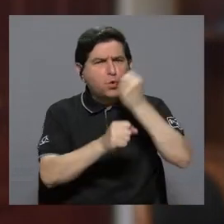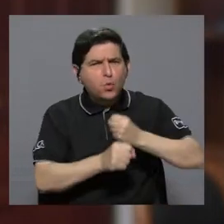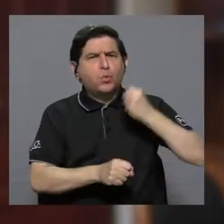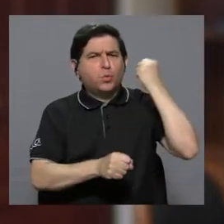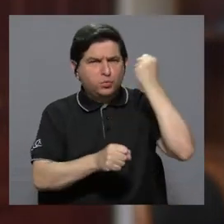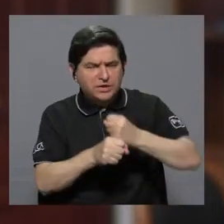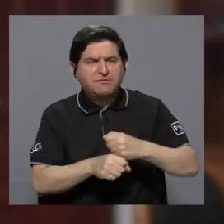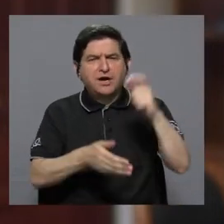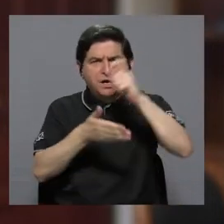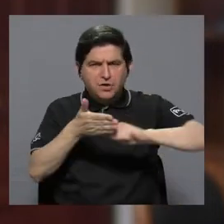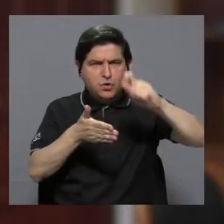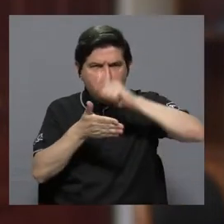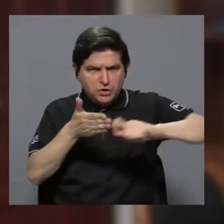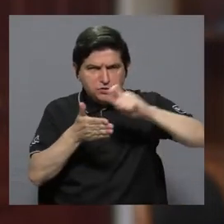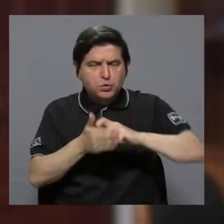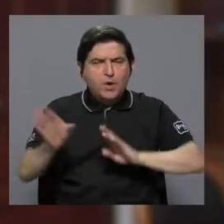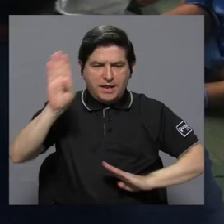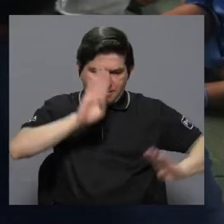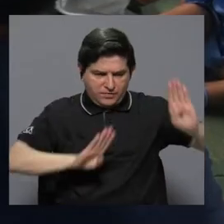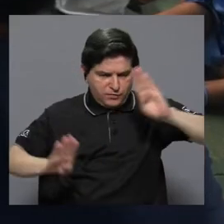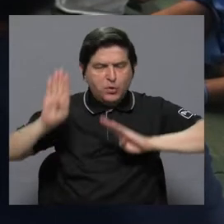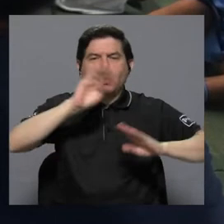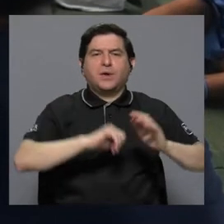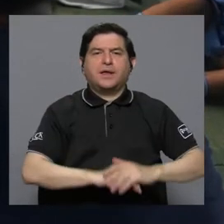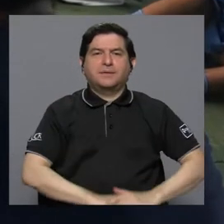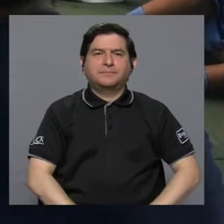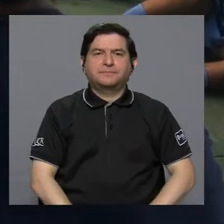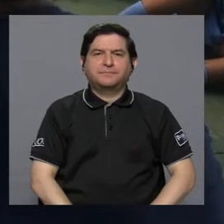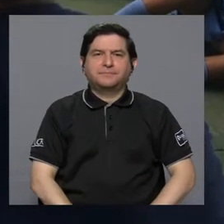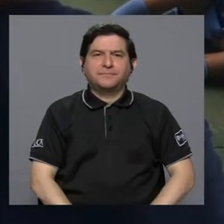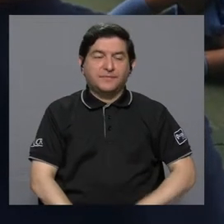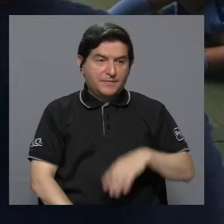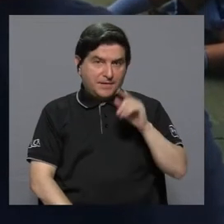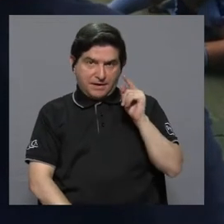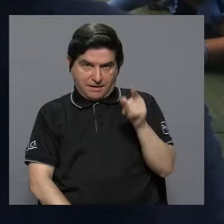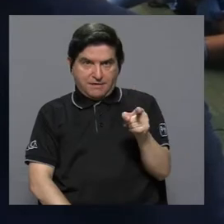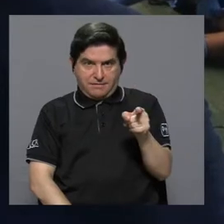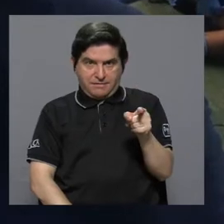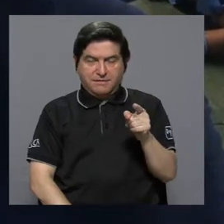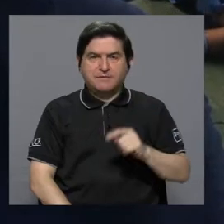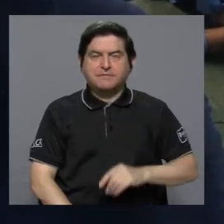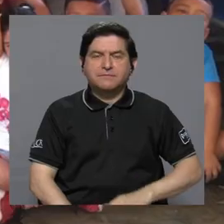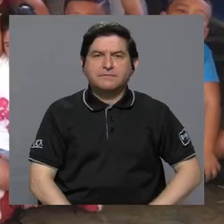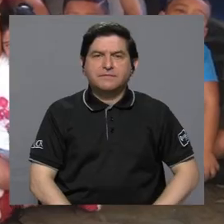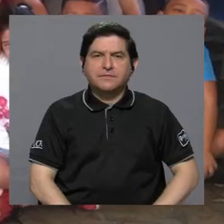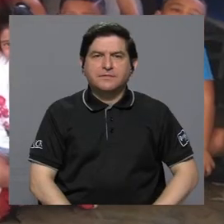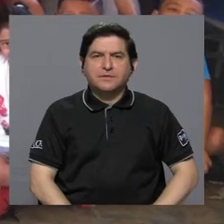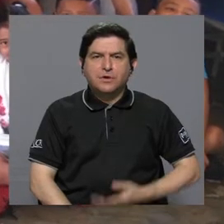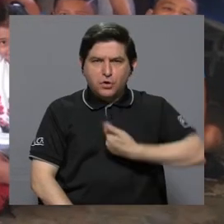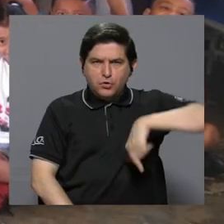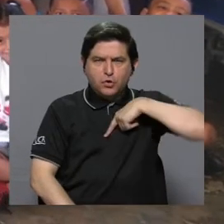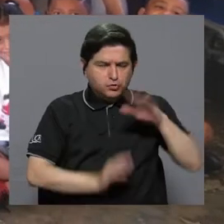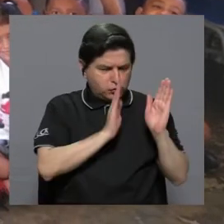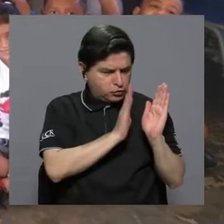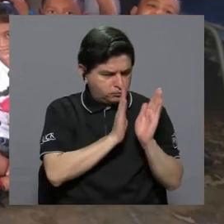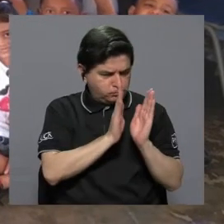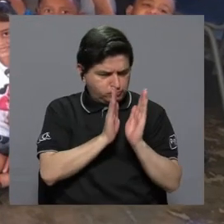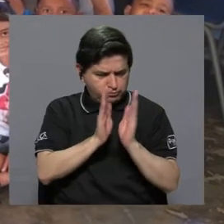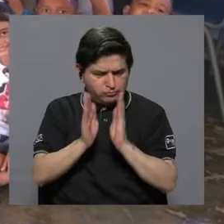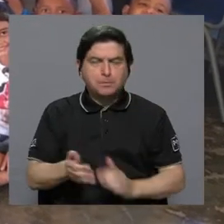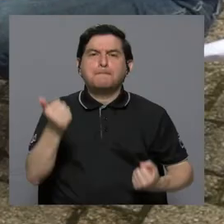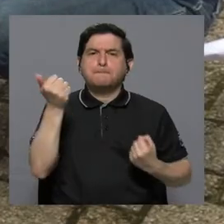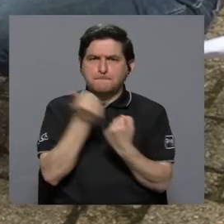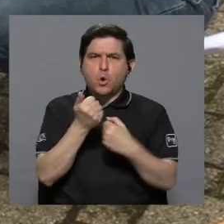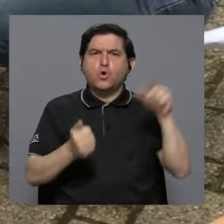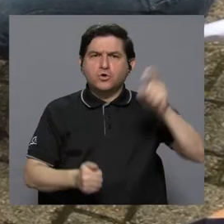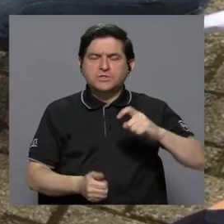de la Escuela de Biología, en la cual nos organizamos de tal forma que había que